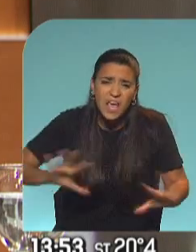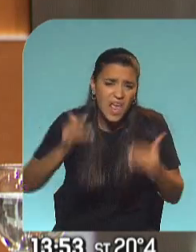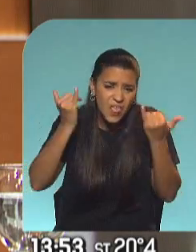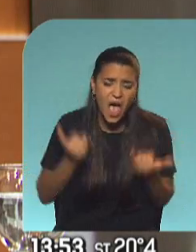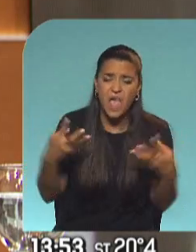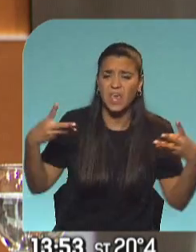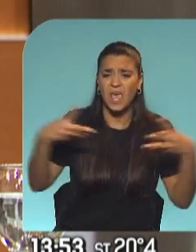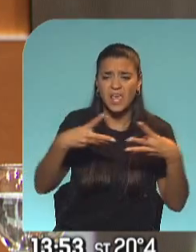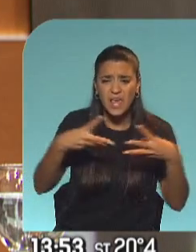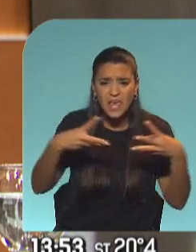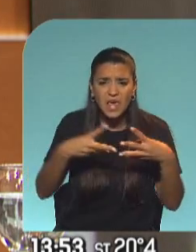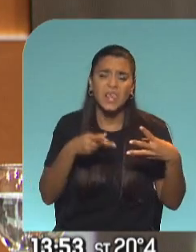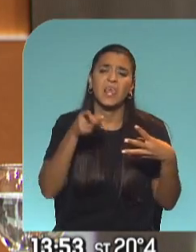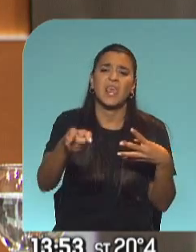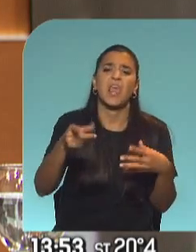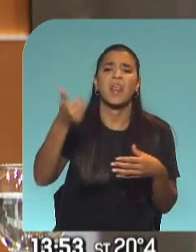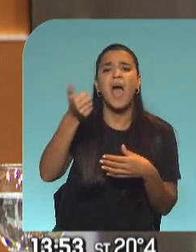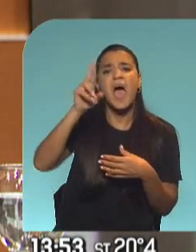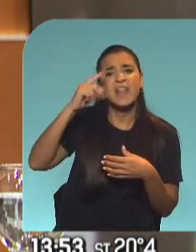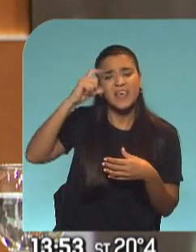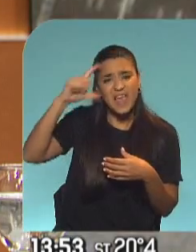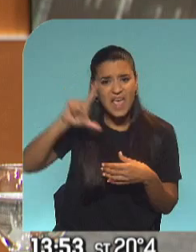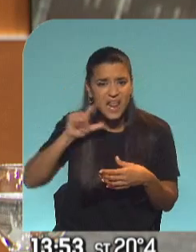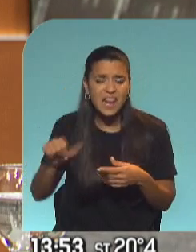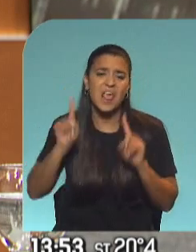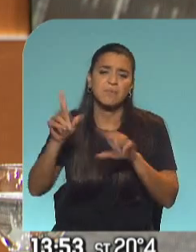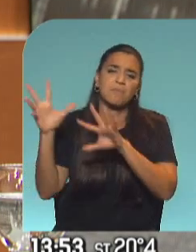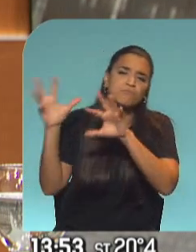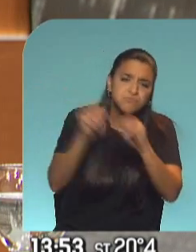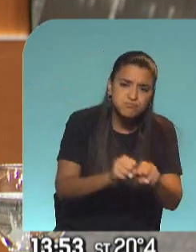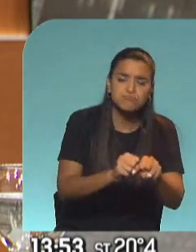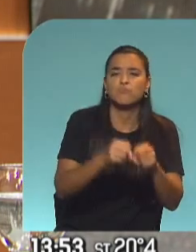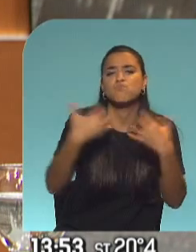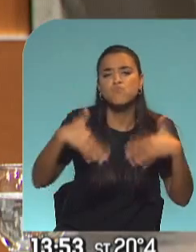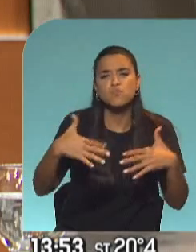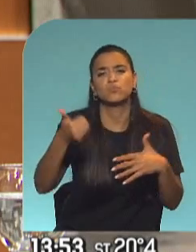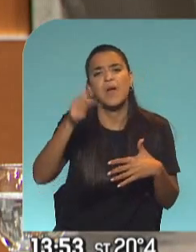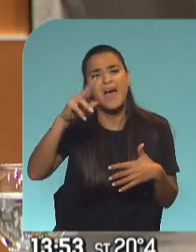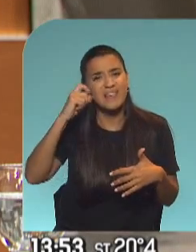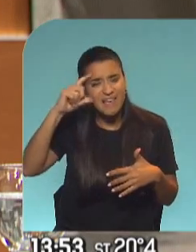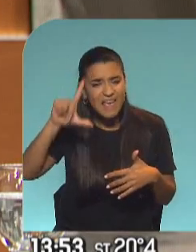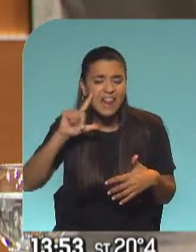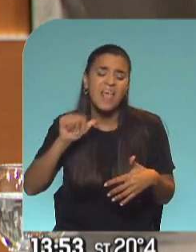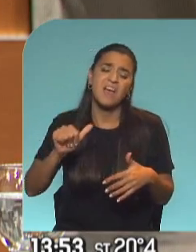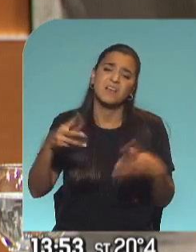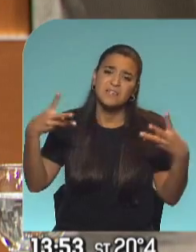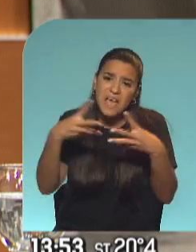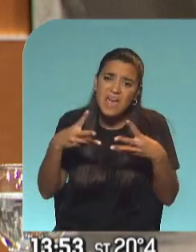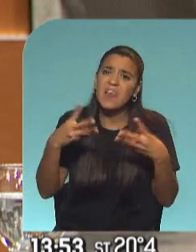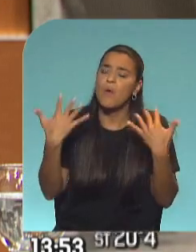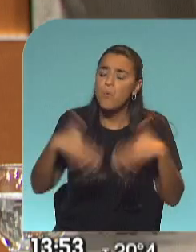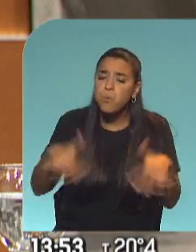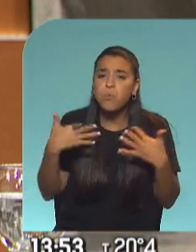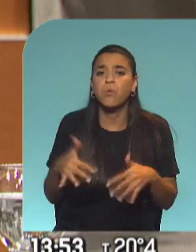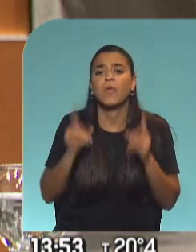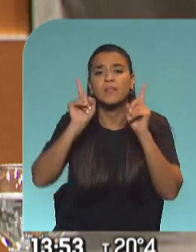de la guerra, de Argelia, de la descolonización tumultuosa de Argelia, de lo que significó la guerra de Argelia para los argelinos,